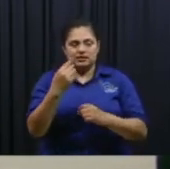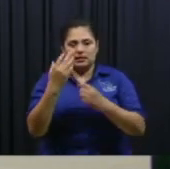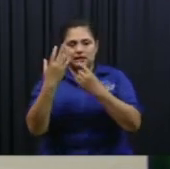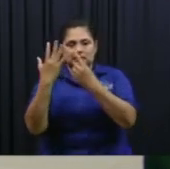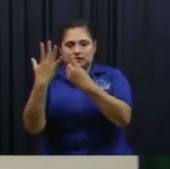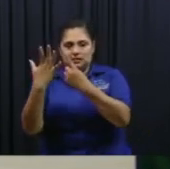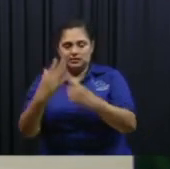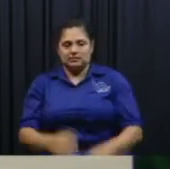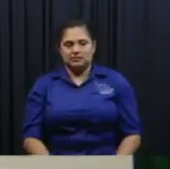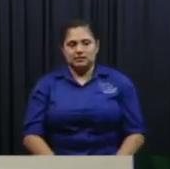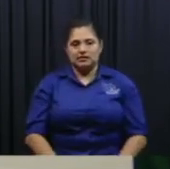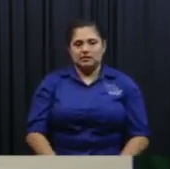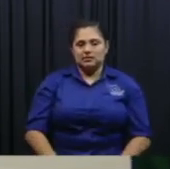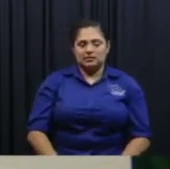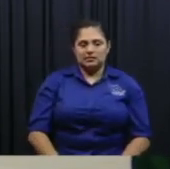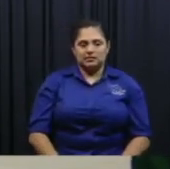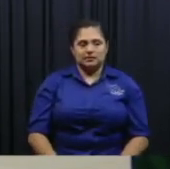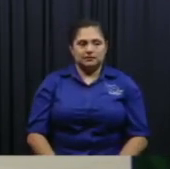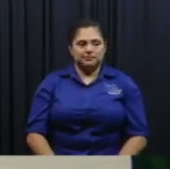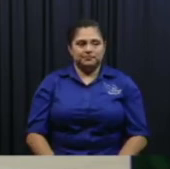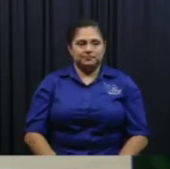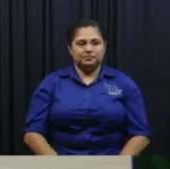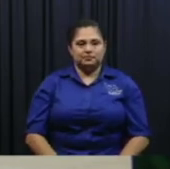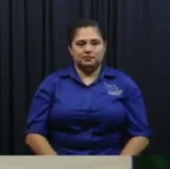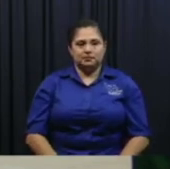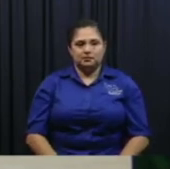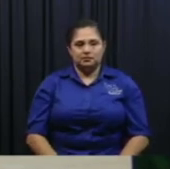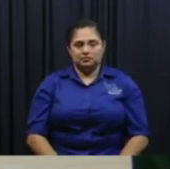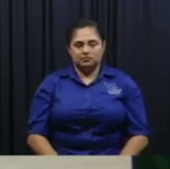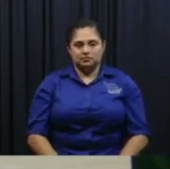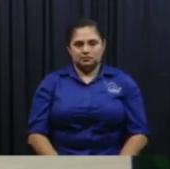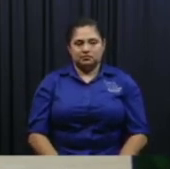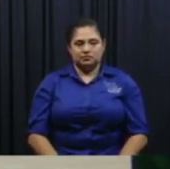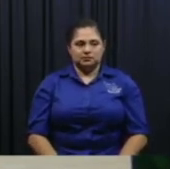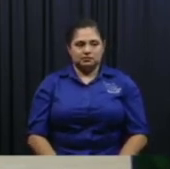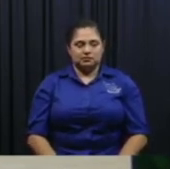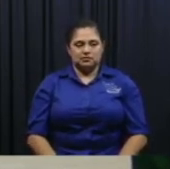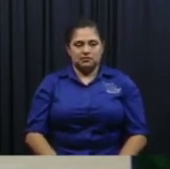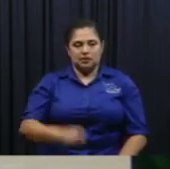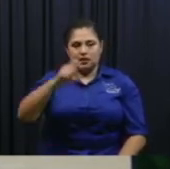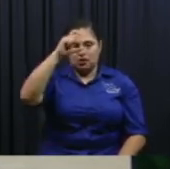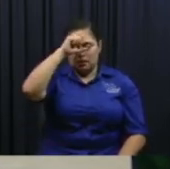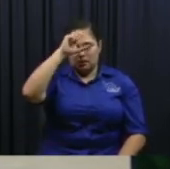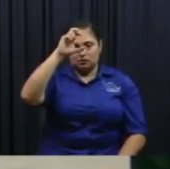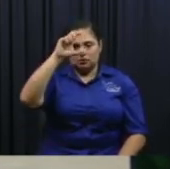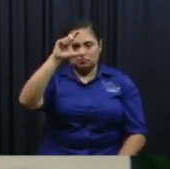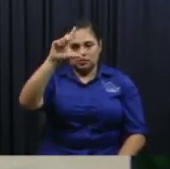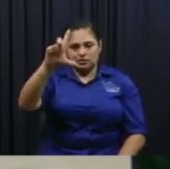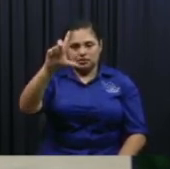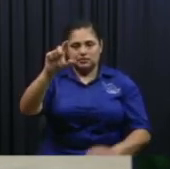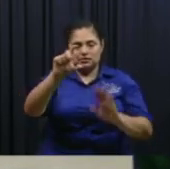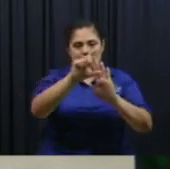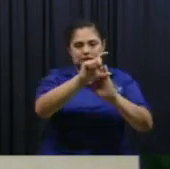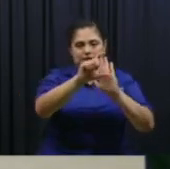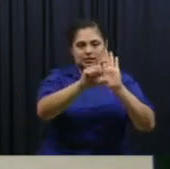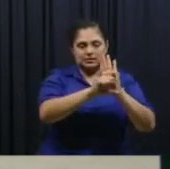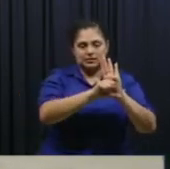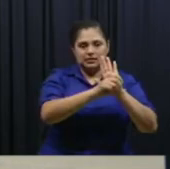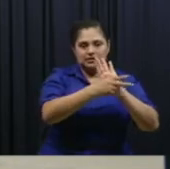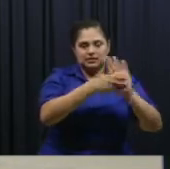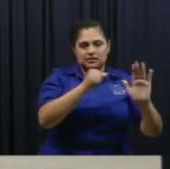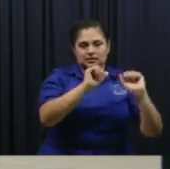que es colosenses es la relación y no se te olvide colosenses tres dieciséis mira lo que